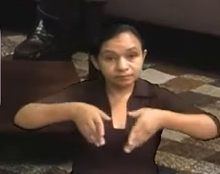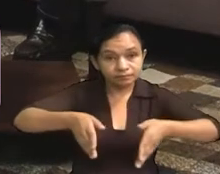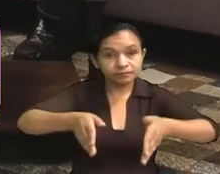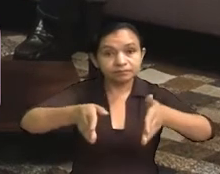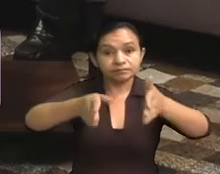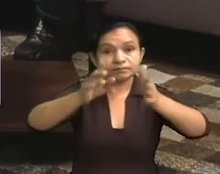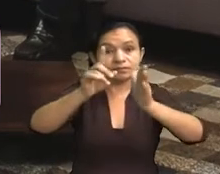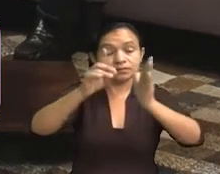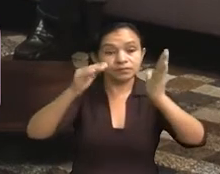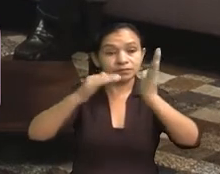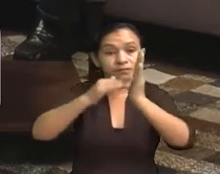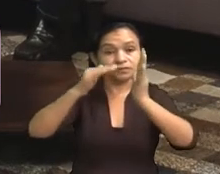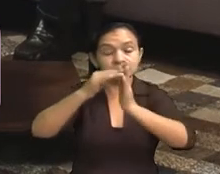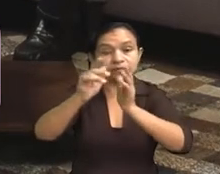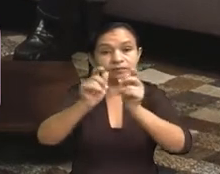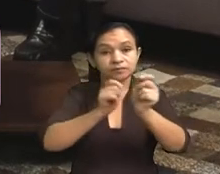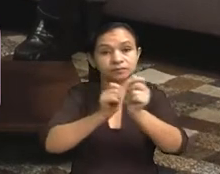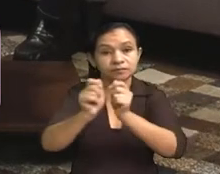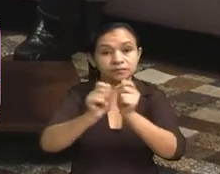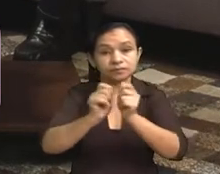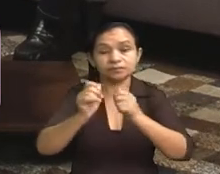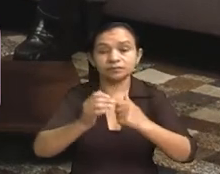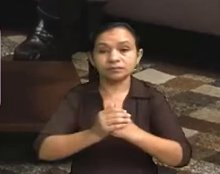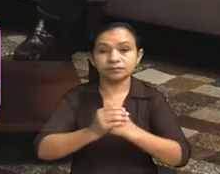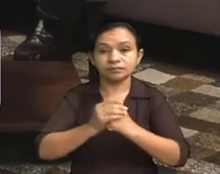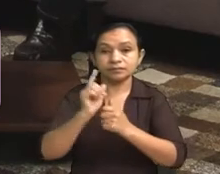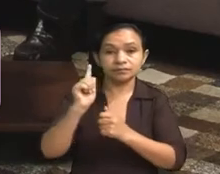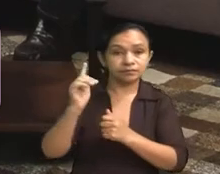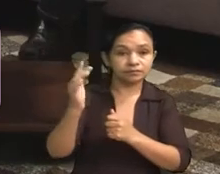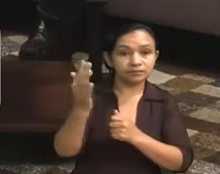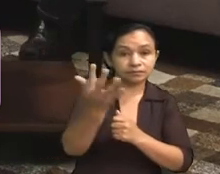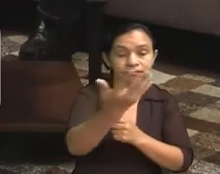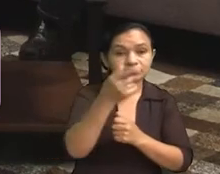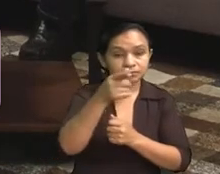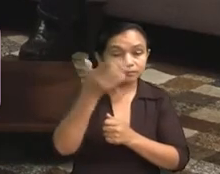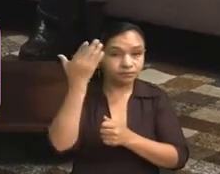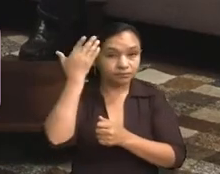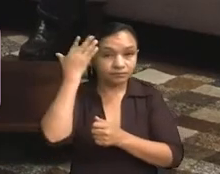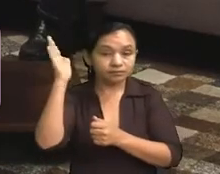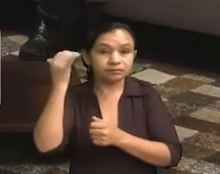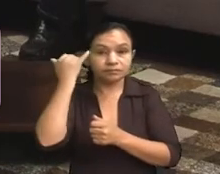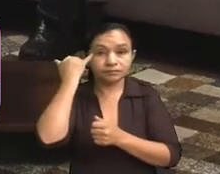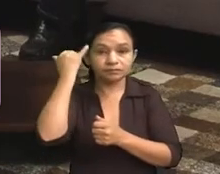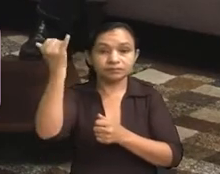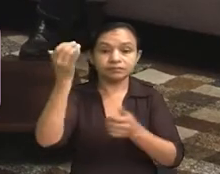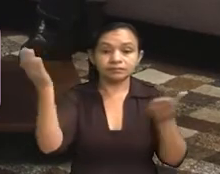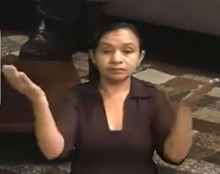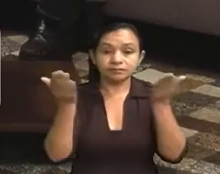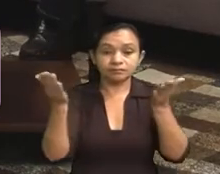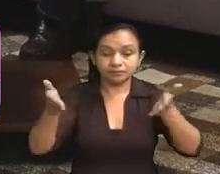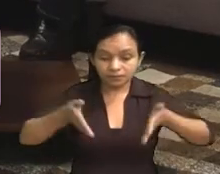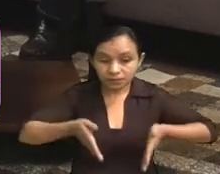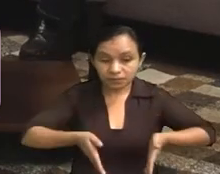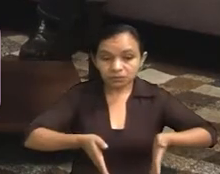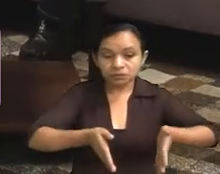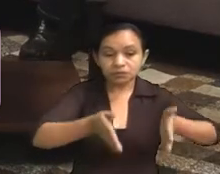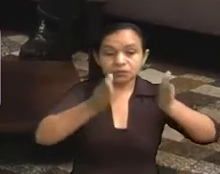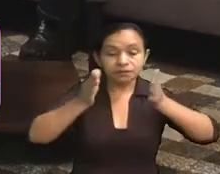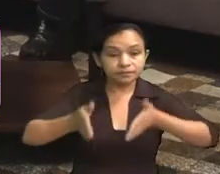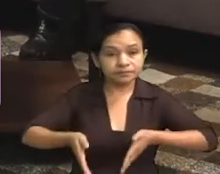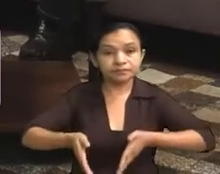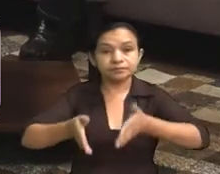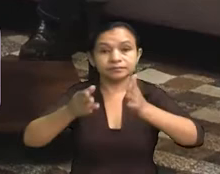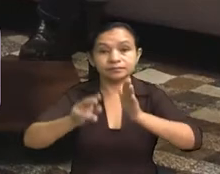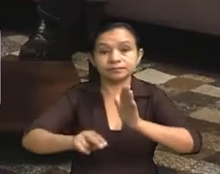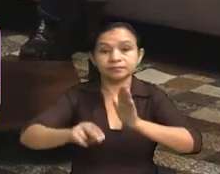vale $1,000,000. ¿Ya? O sea, entonces para te das una idea, en ese tramo que va para el norte,